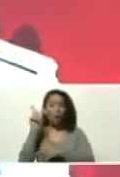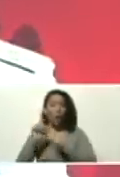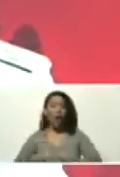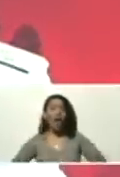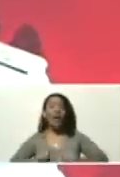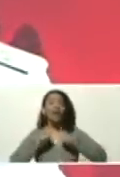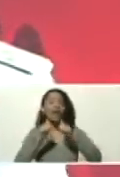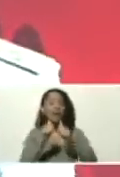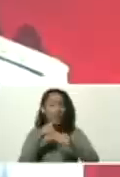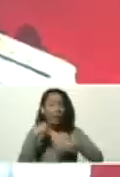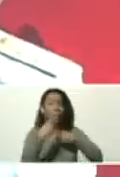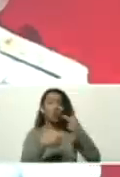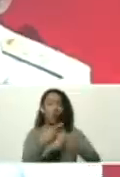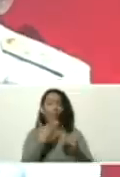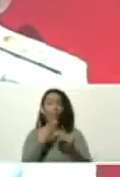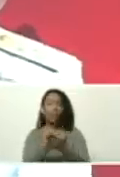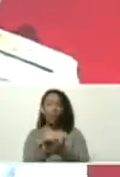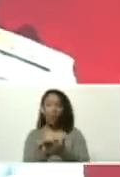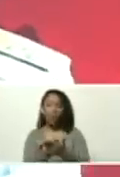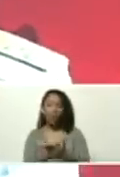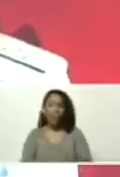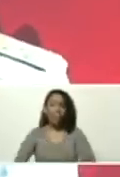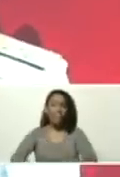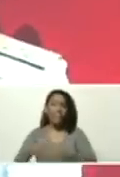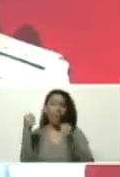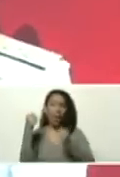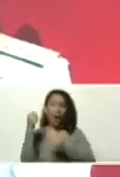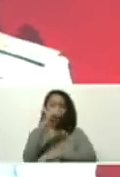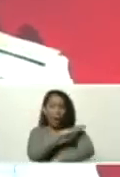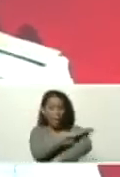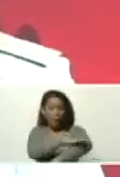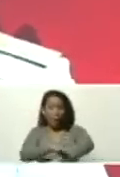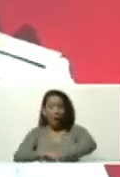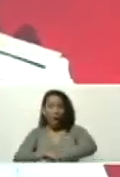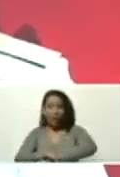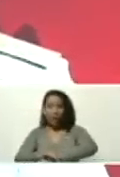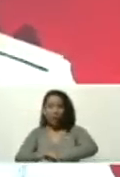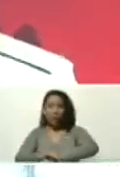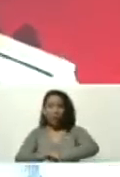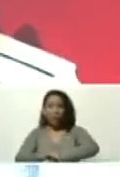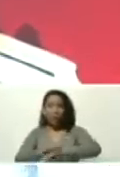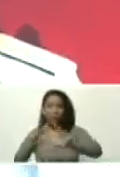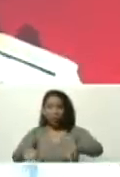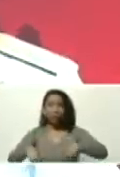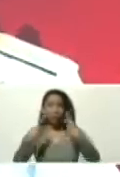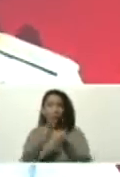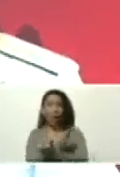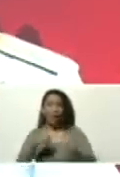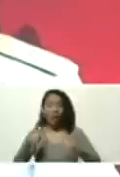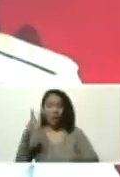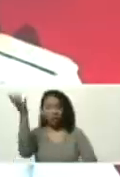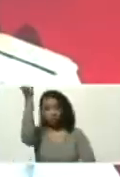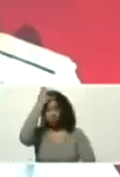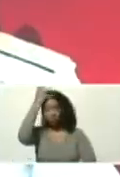proceso y permitió quebrar el brazo al neoliberalismo reinante.